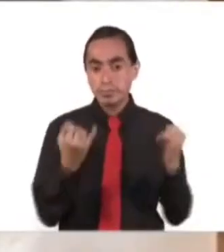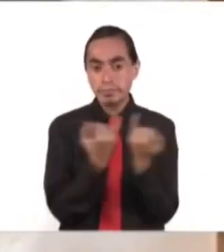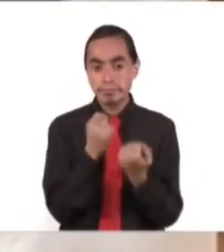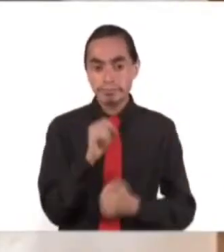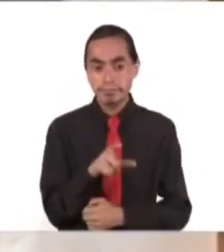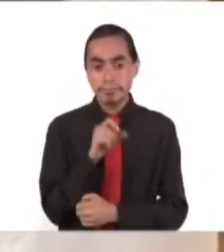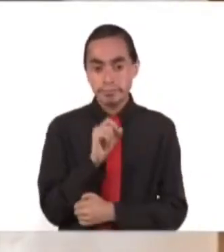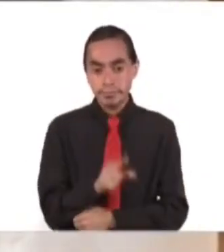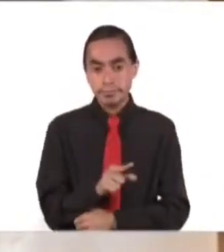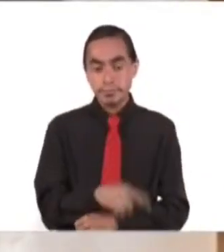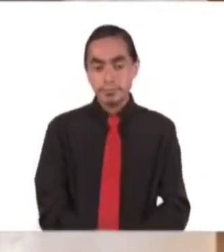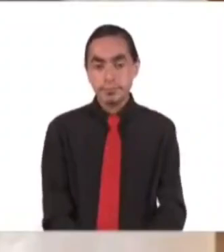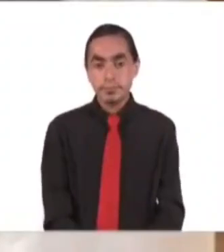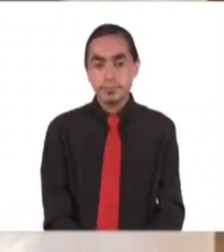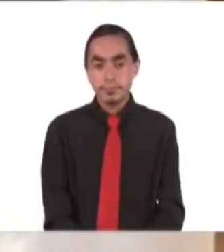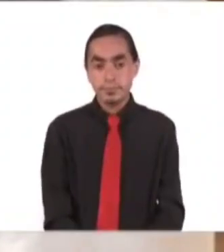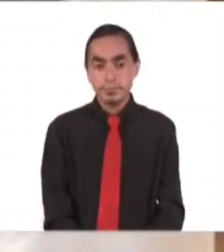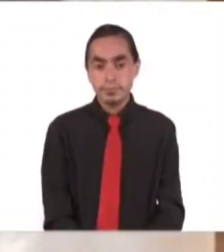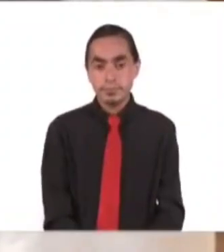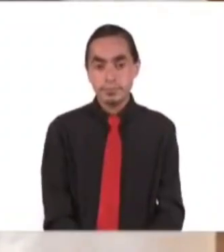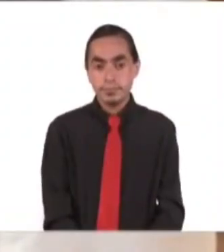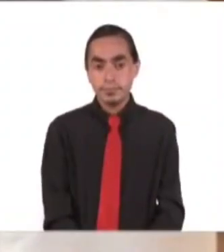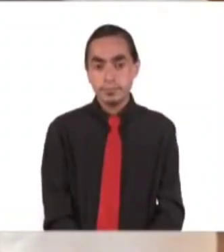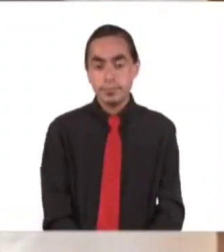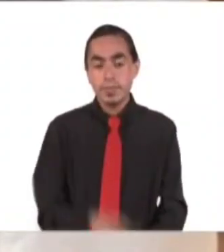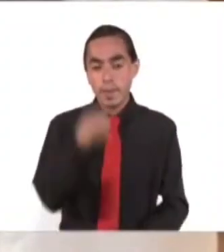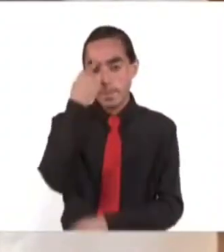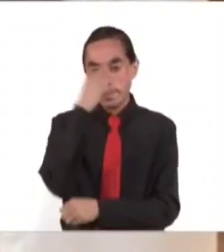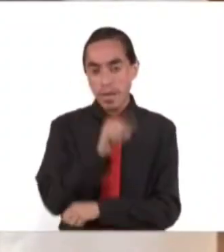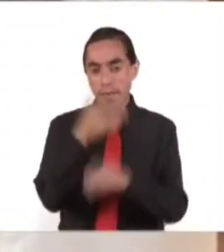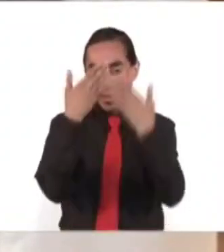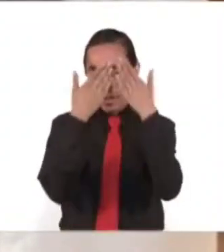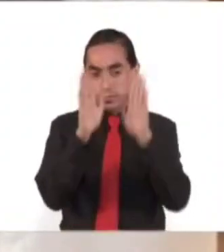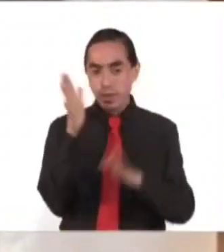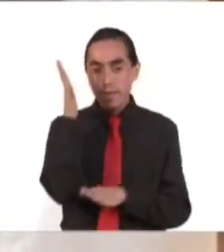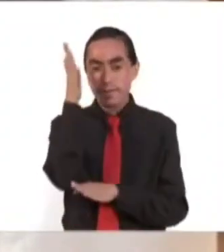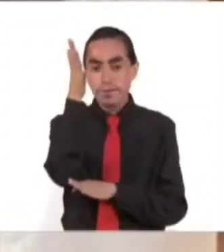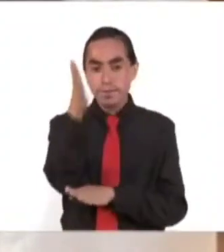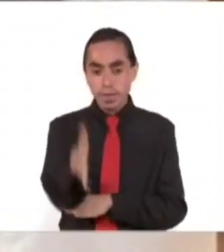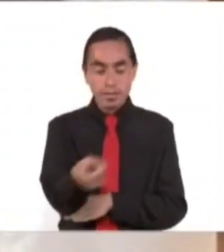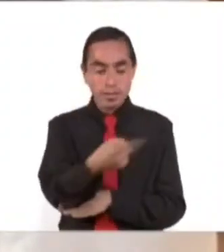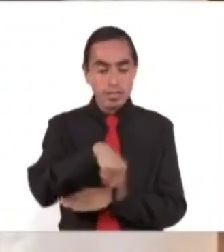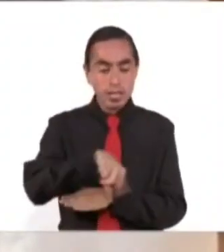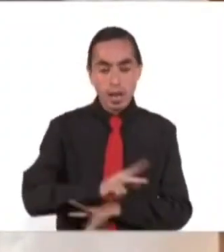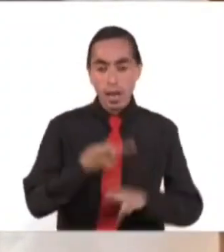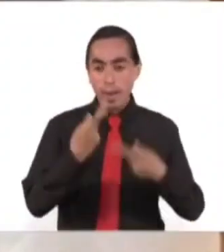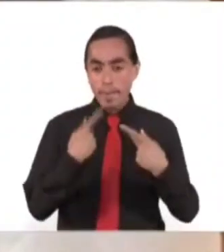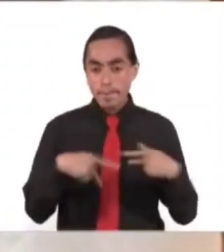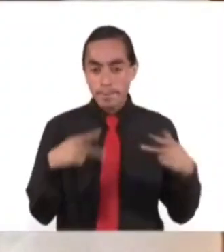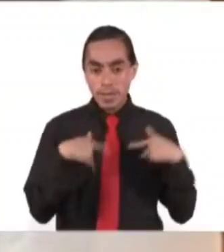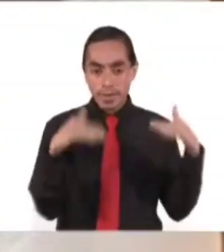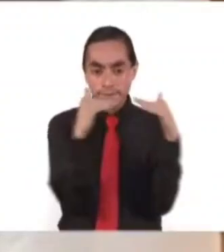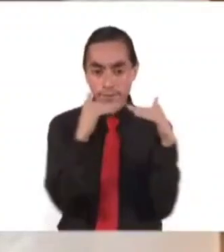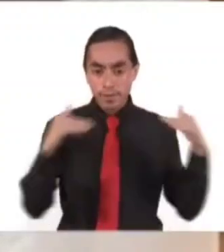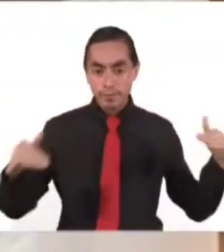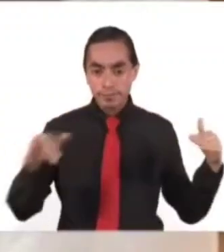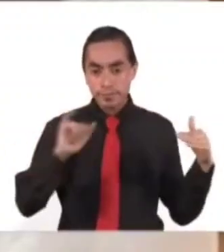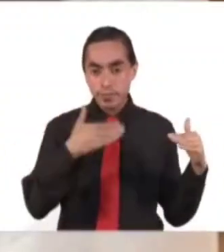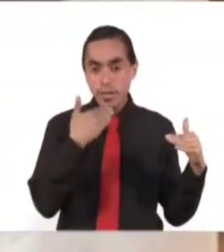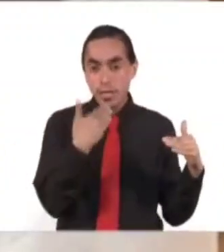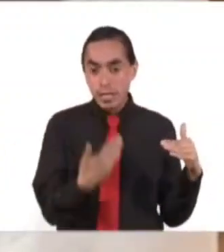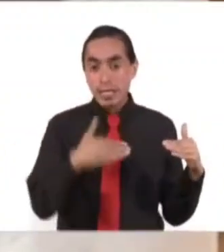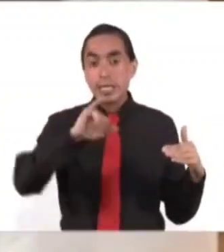y en la construcción de un horizonte de bienestar y equidad para sus habitantes que requiere